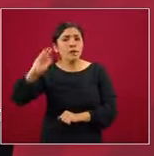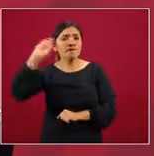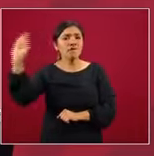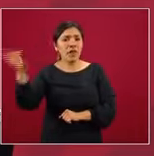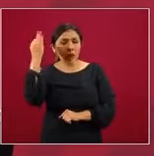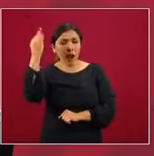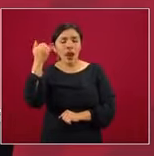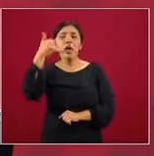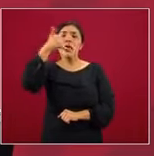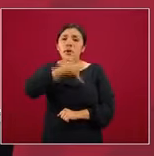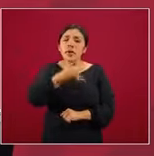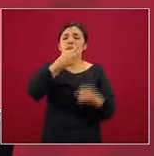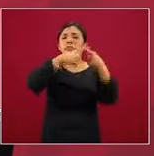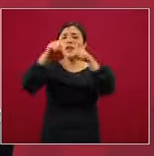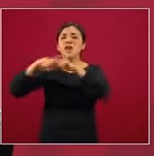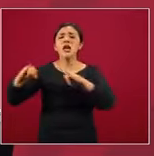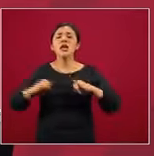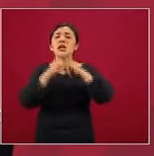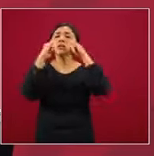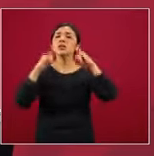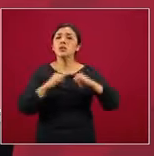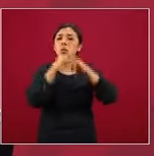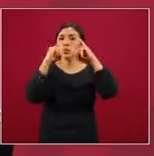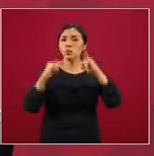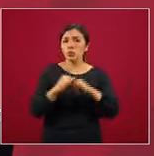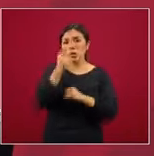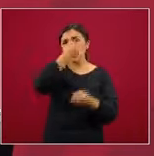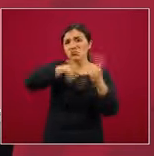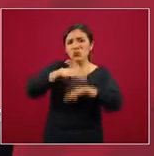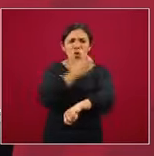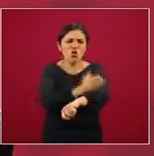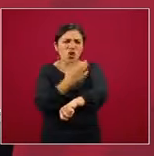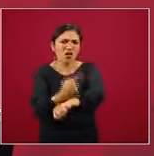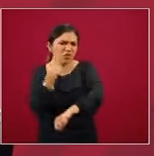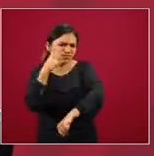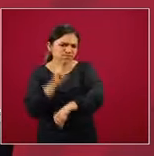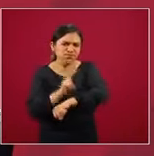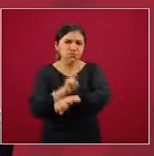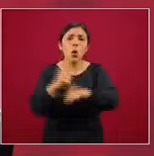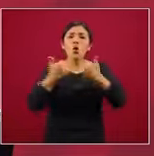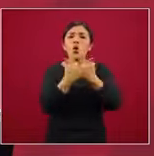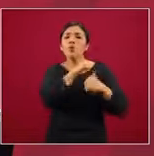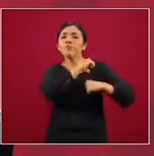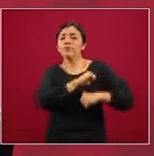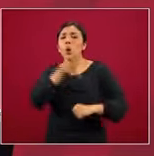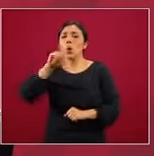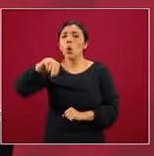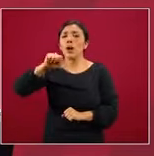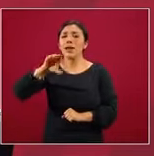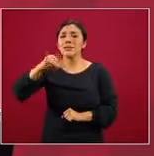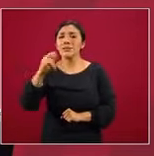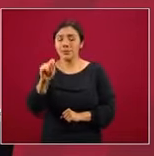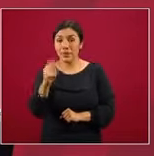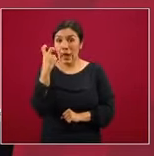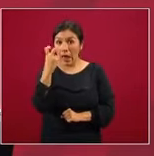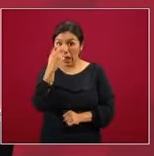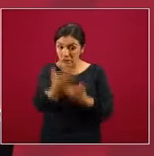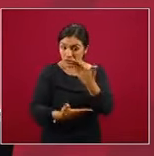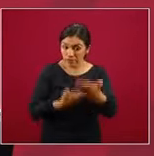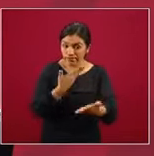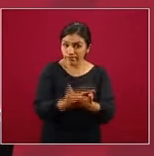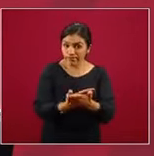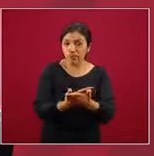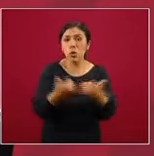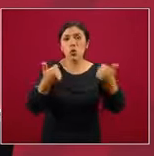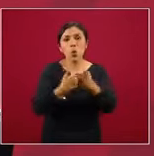en colaboración con instituciones académicas que coordina CONACYT. Esta metodología fue